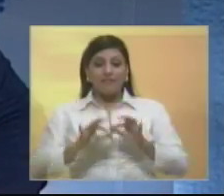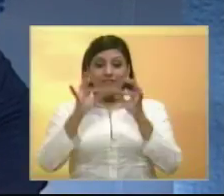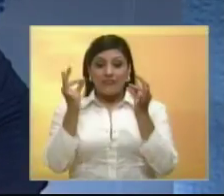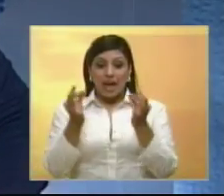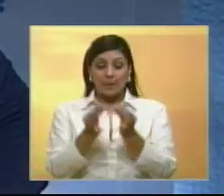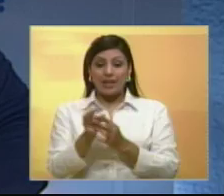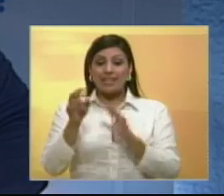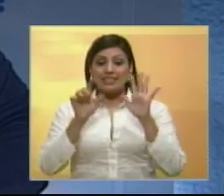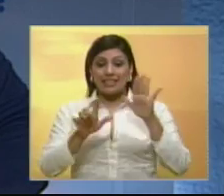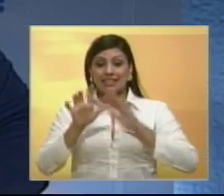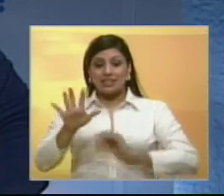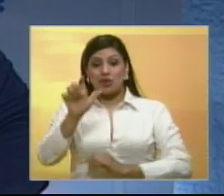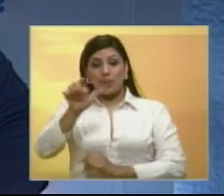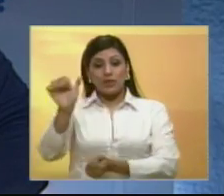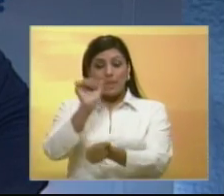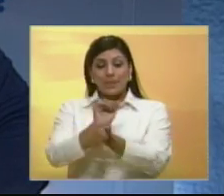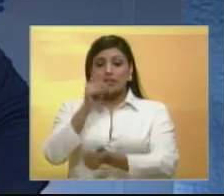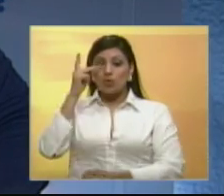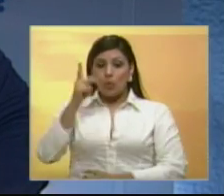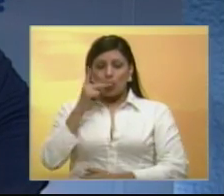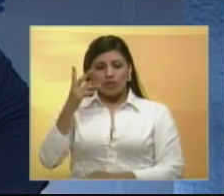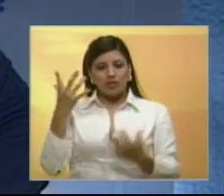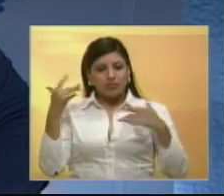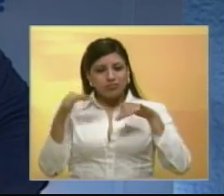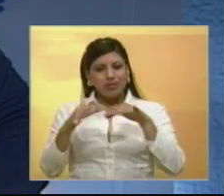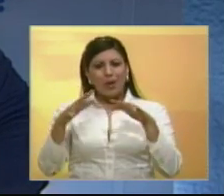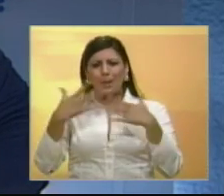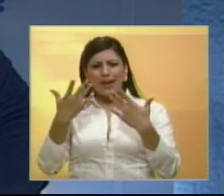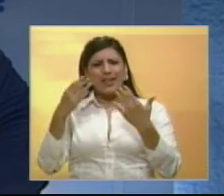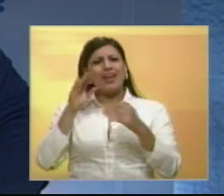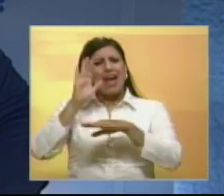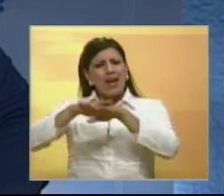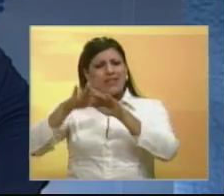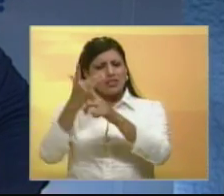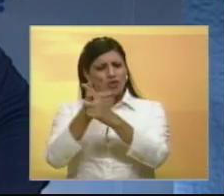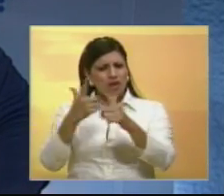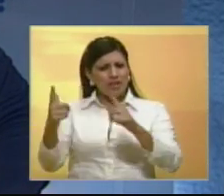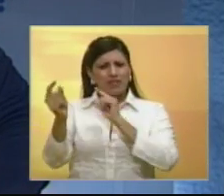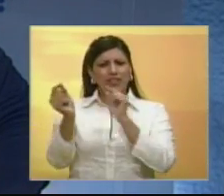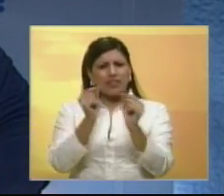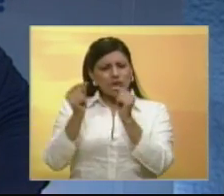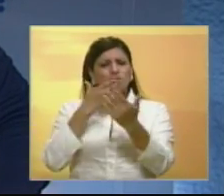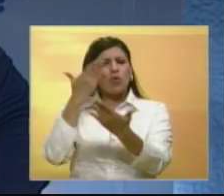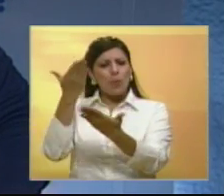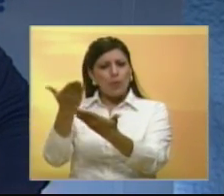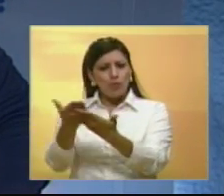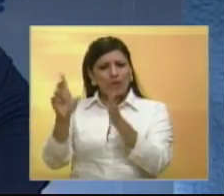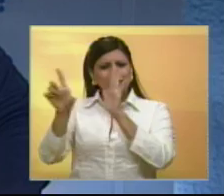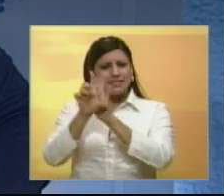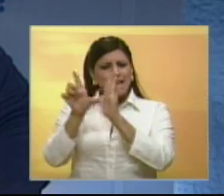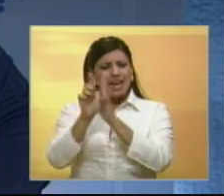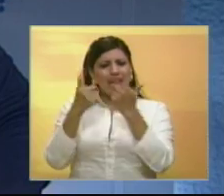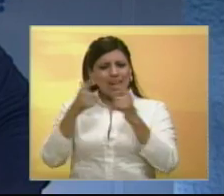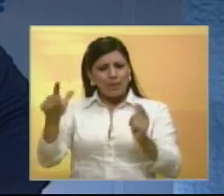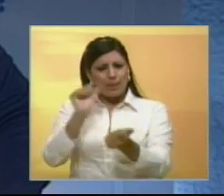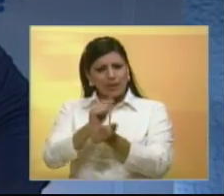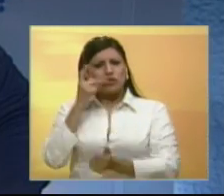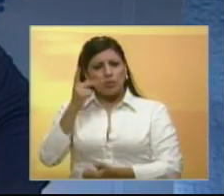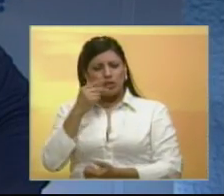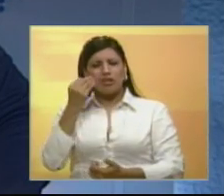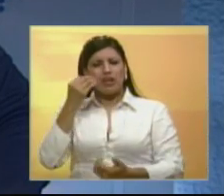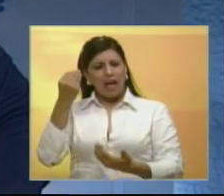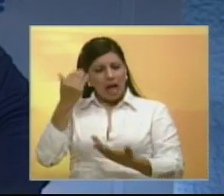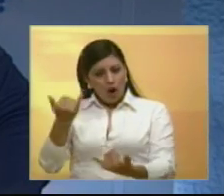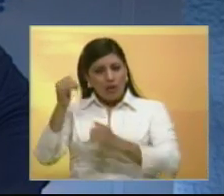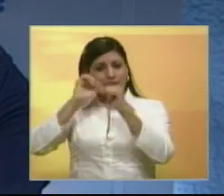Familiares de los 75 presos políticos se congregan para solicitar su liberación y discusión de la propuesta de la ley de amnistía. Diana Martínez, desde